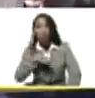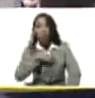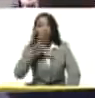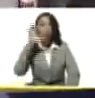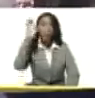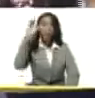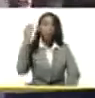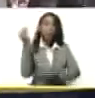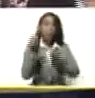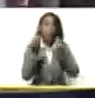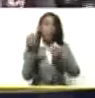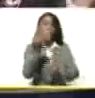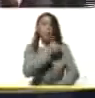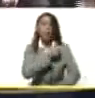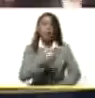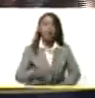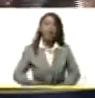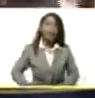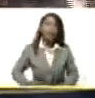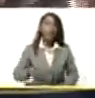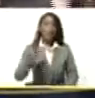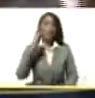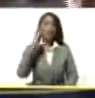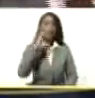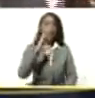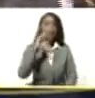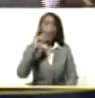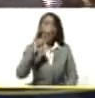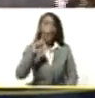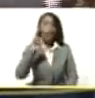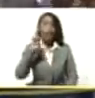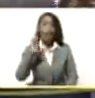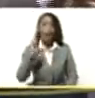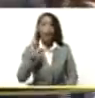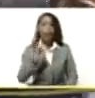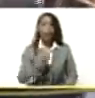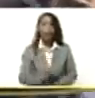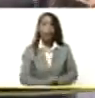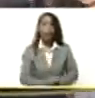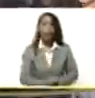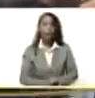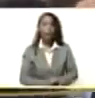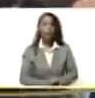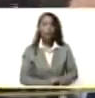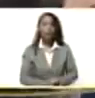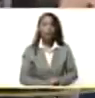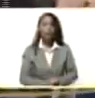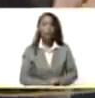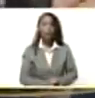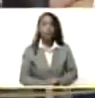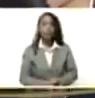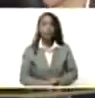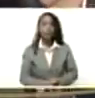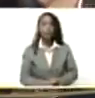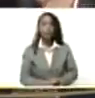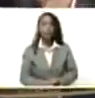superior al 4% hubo un aumento en el consumo de los hogares